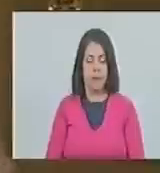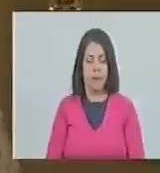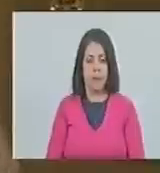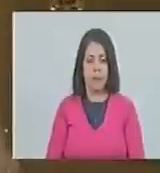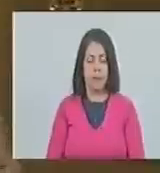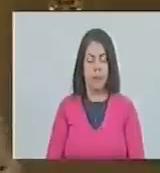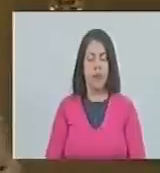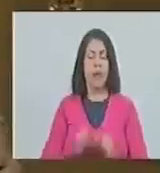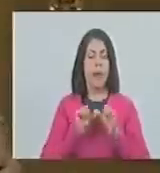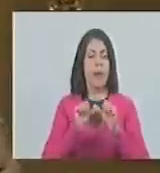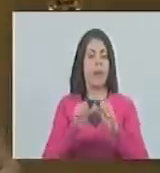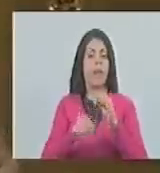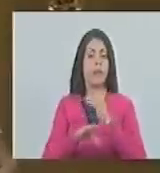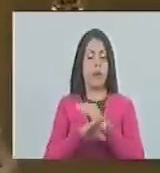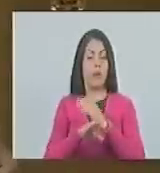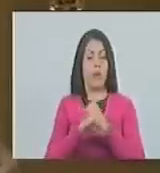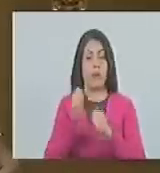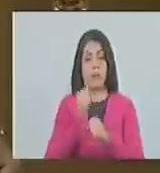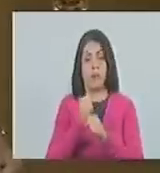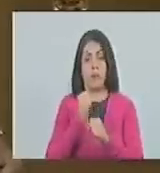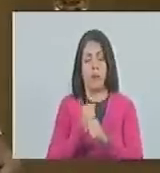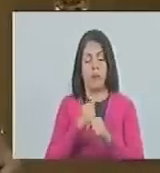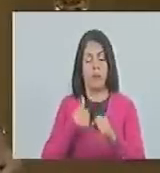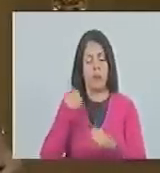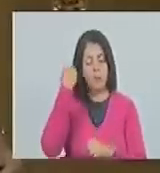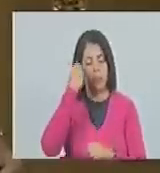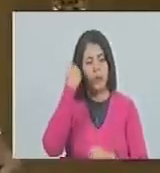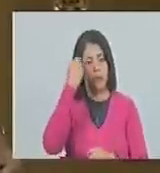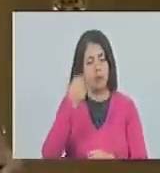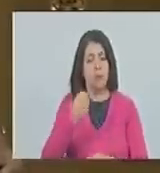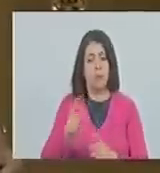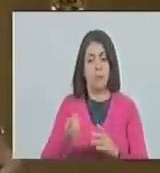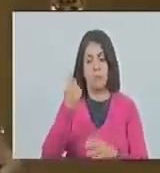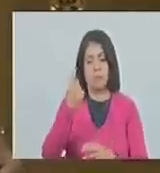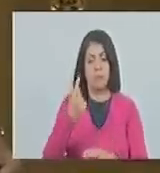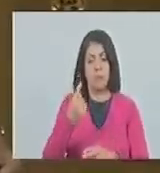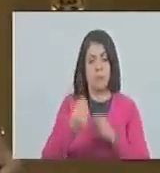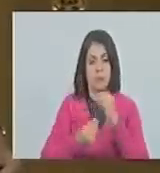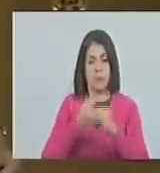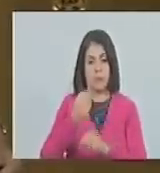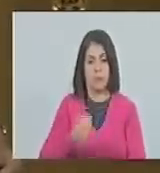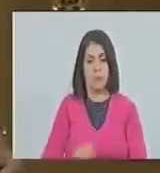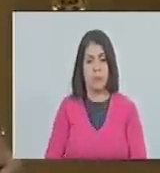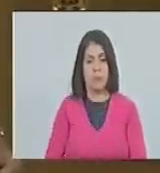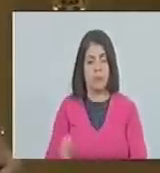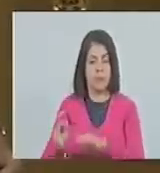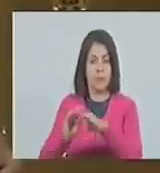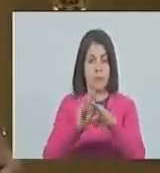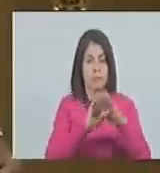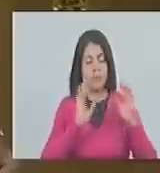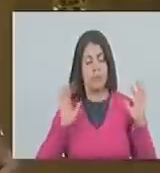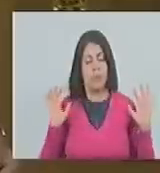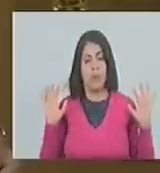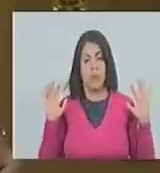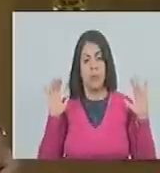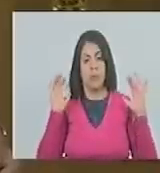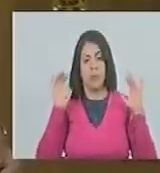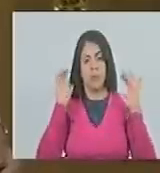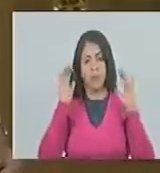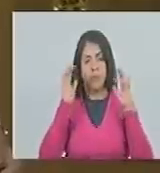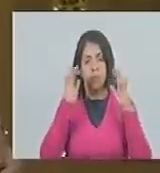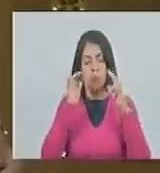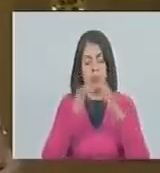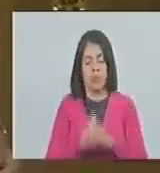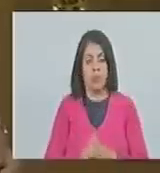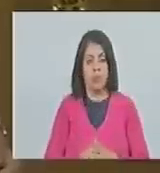Queda mucho por hacer, pero yo pienso que lo principal se ha hecho, que es convocar